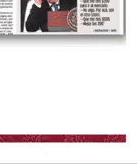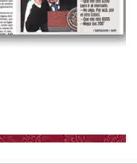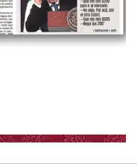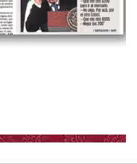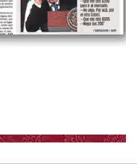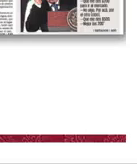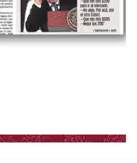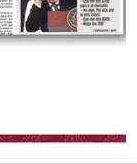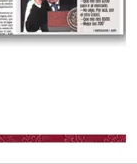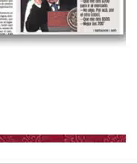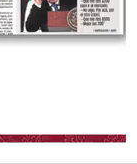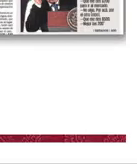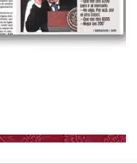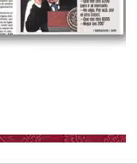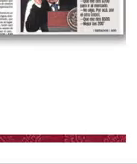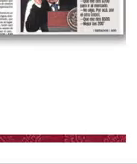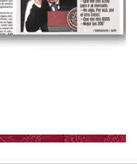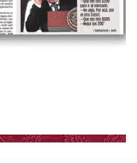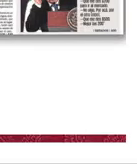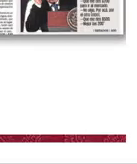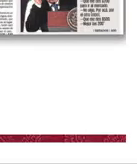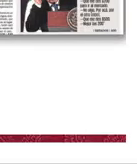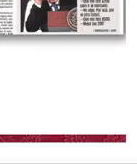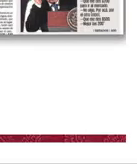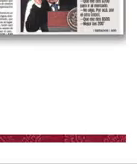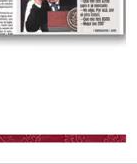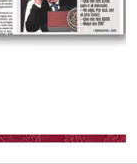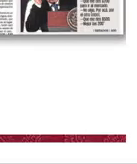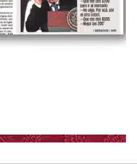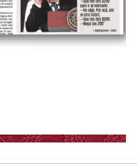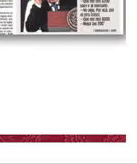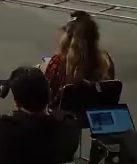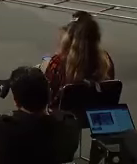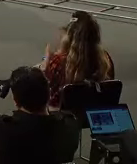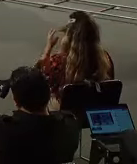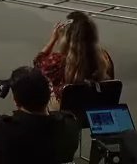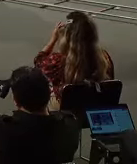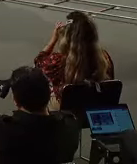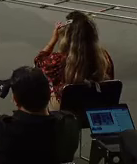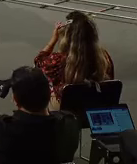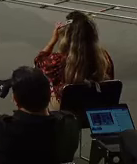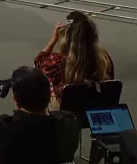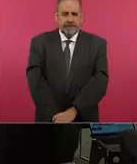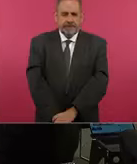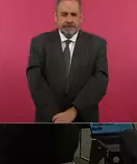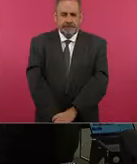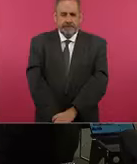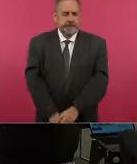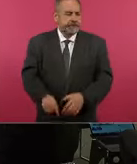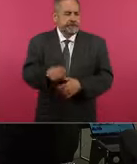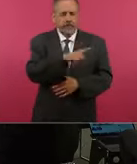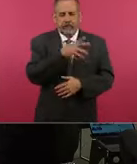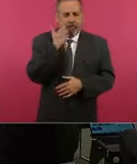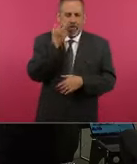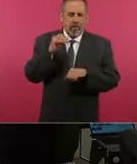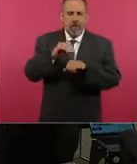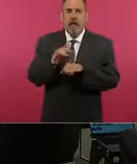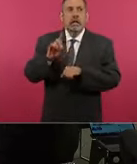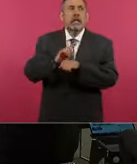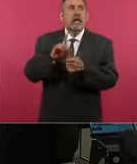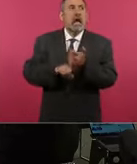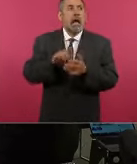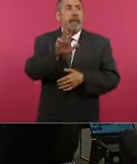de Lagos de Moreno, Jalisco, para desprestigiar al gobierno. El momento más álgido fue el pasado